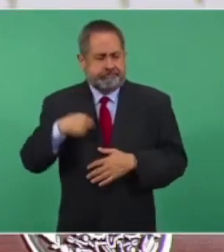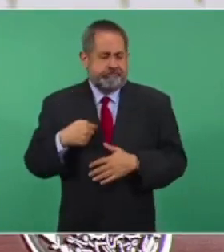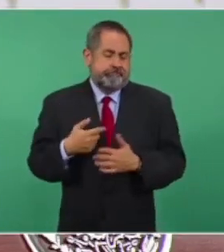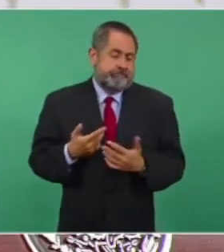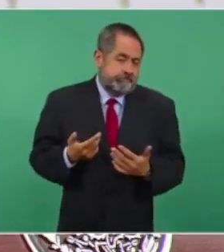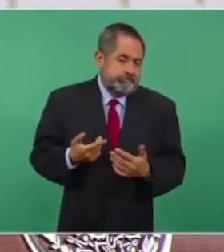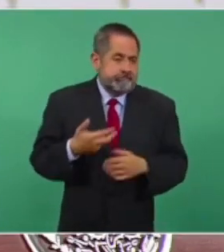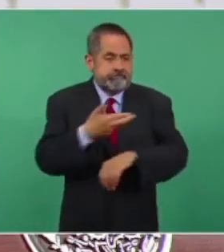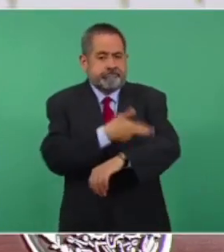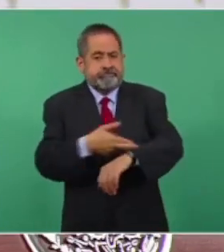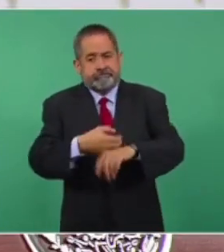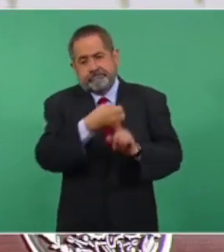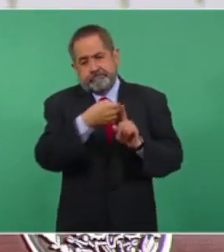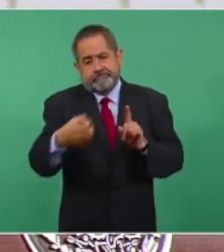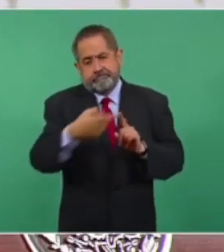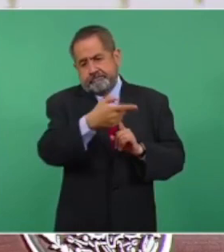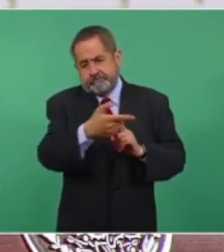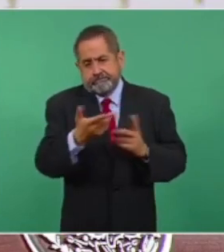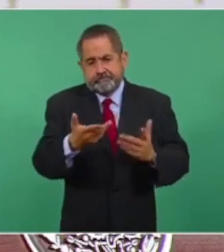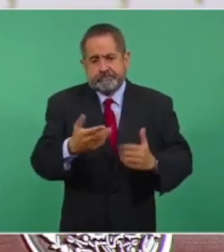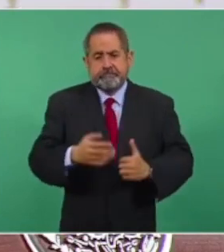la logística,